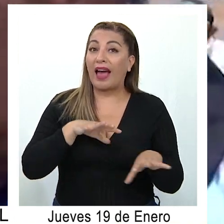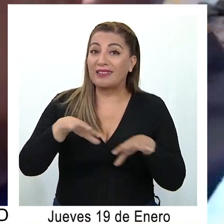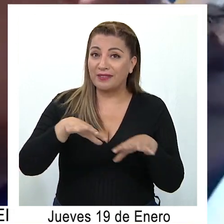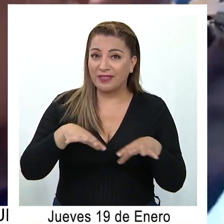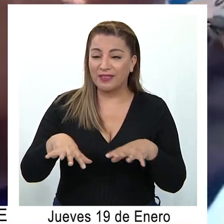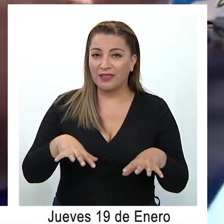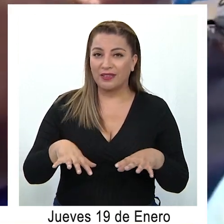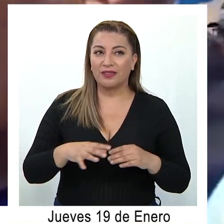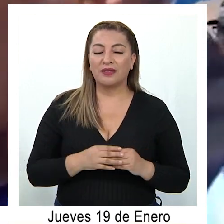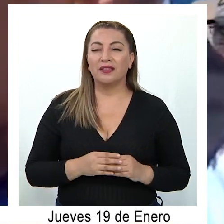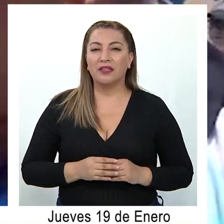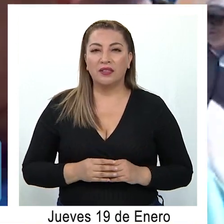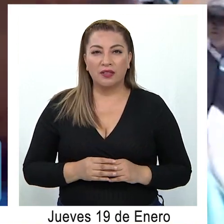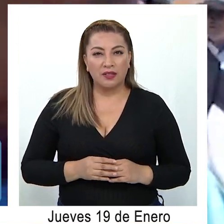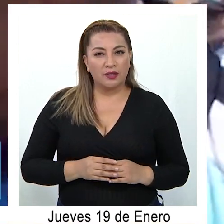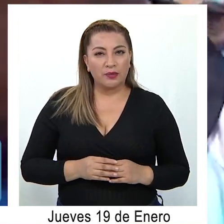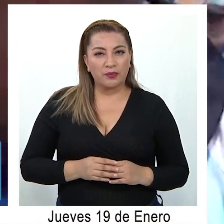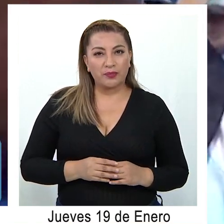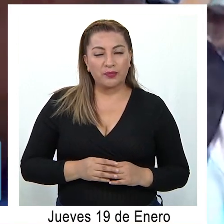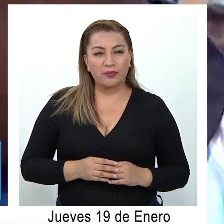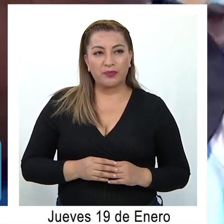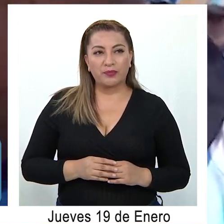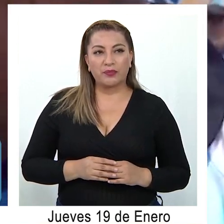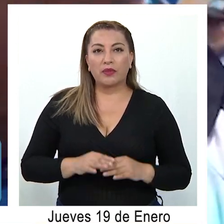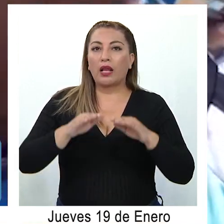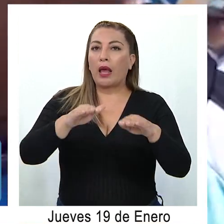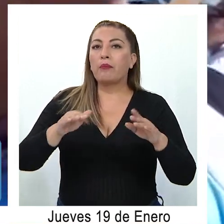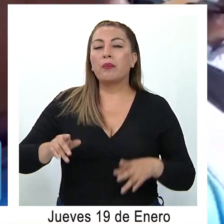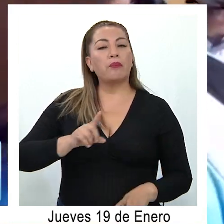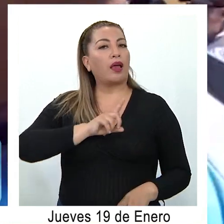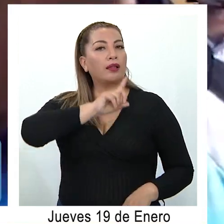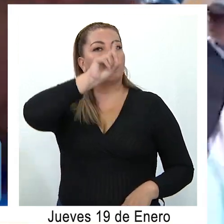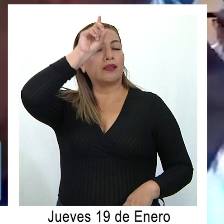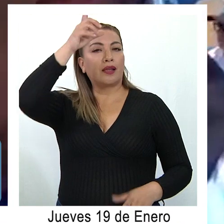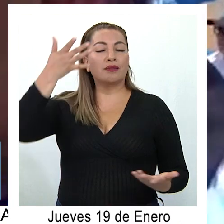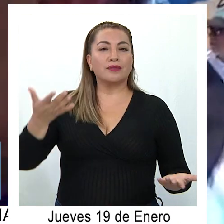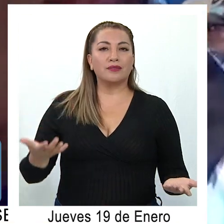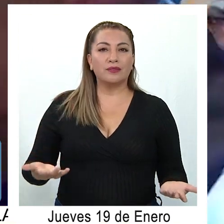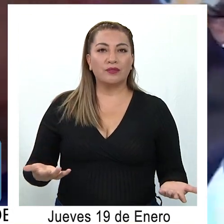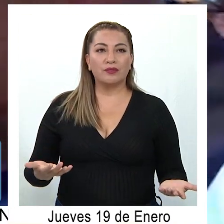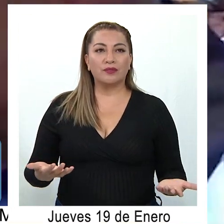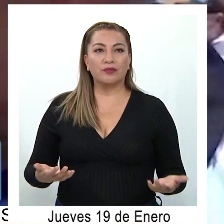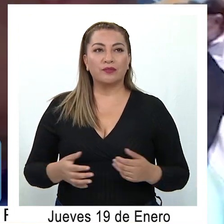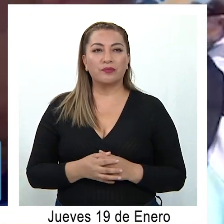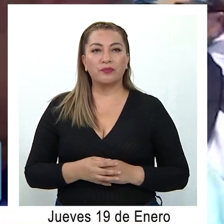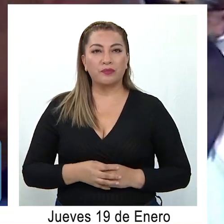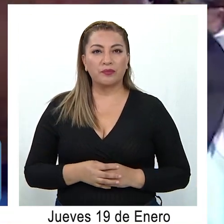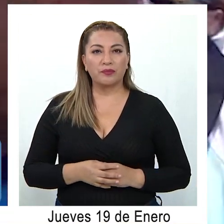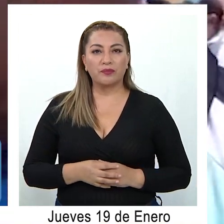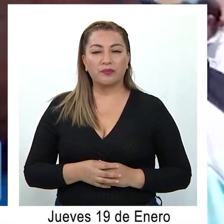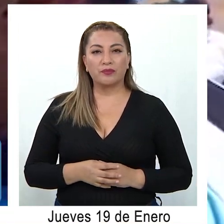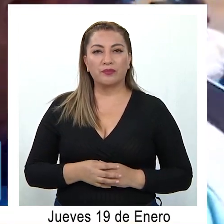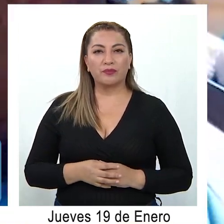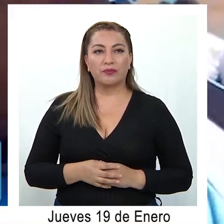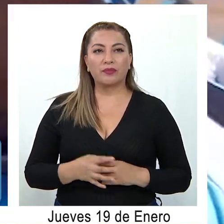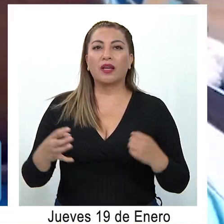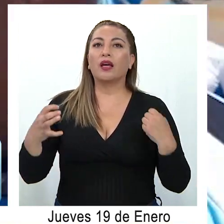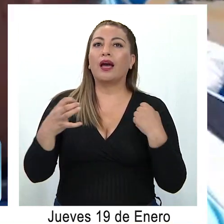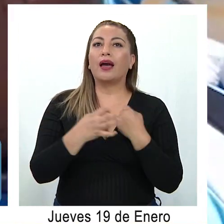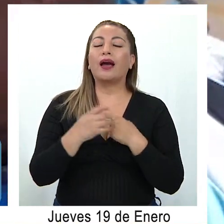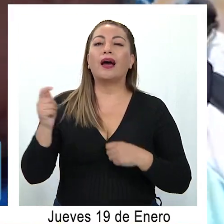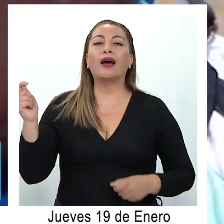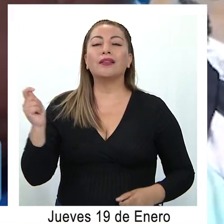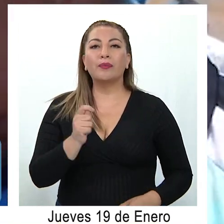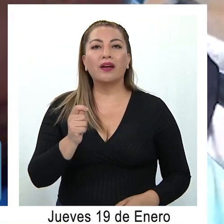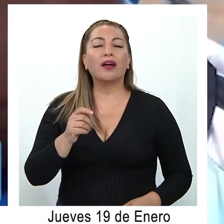a cobrar nuestras mismas tradiciones donde los morrinos apostamos a la región, apostamos a la